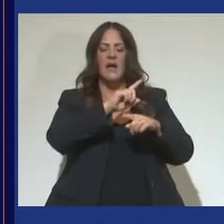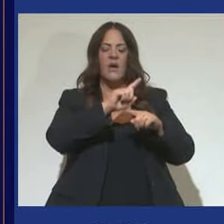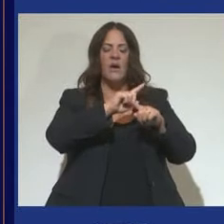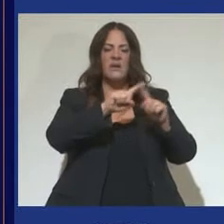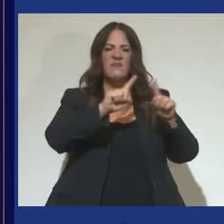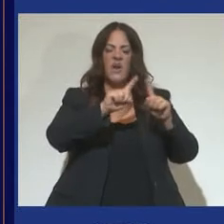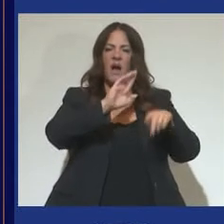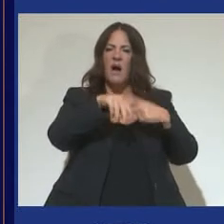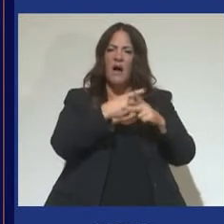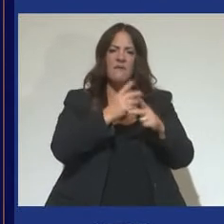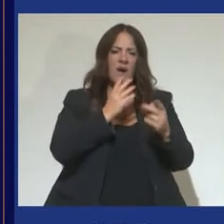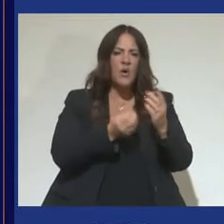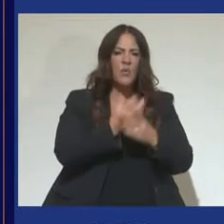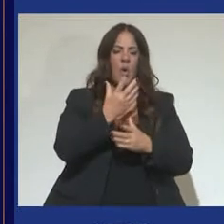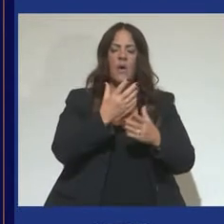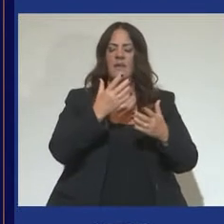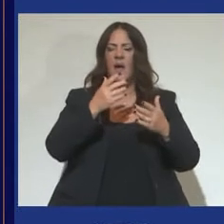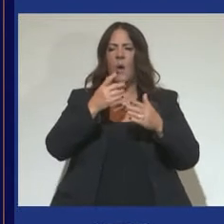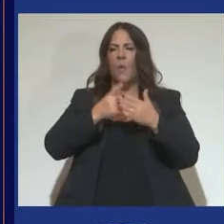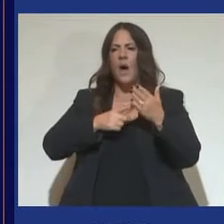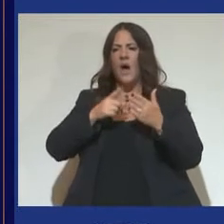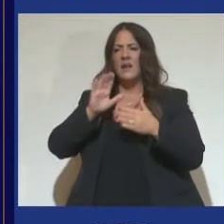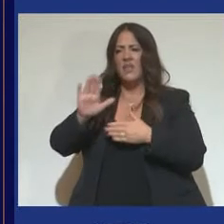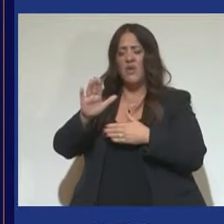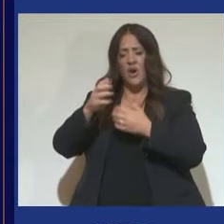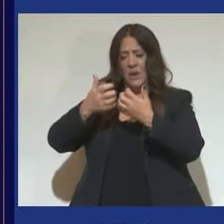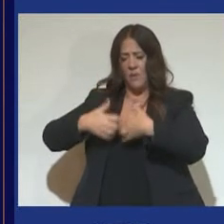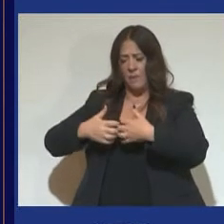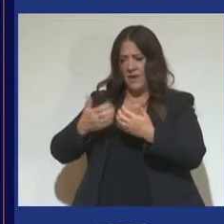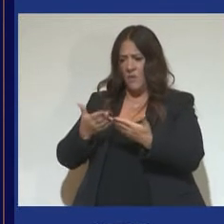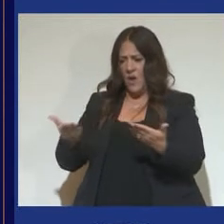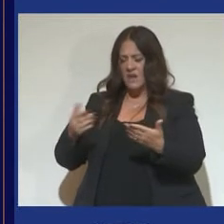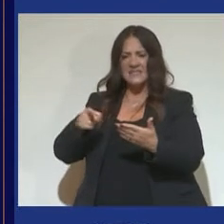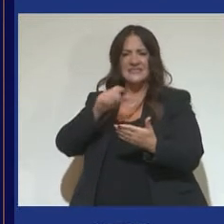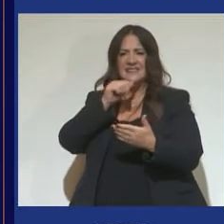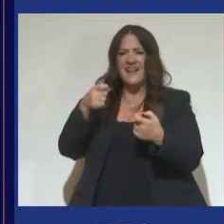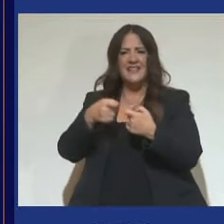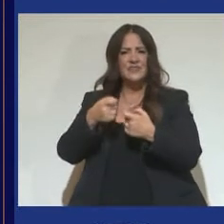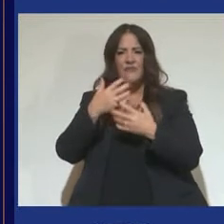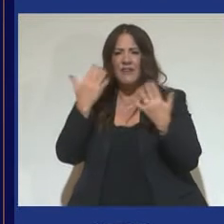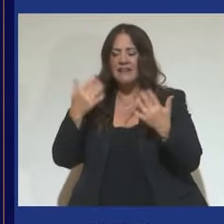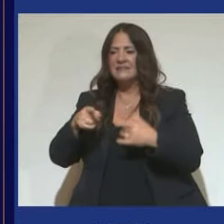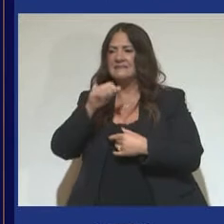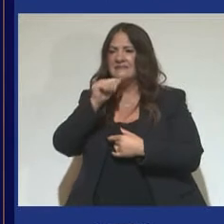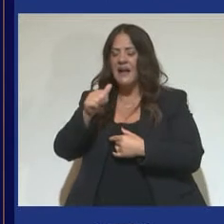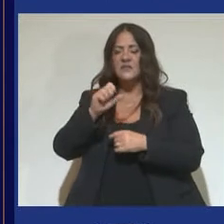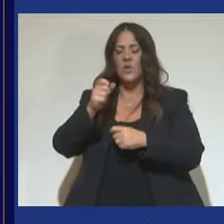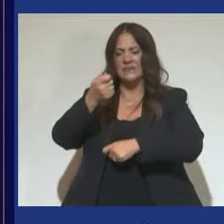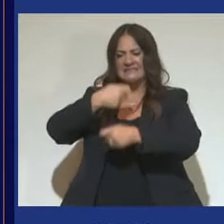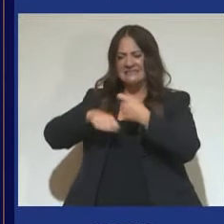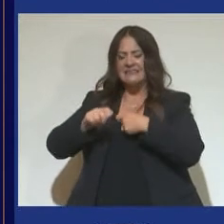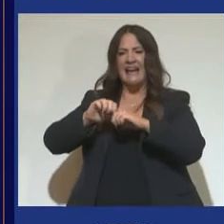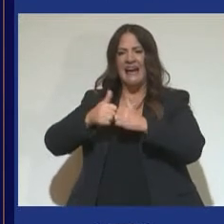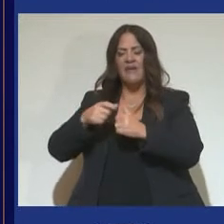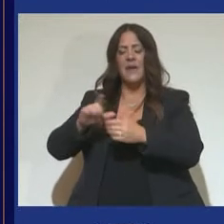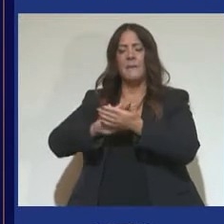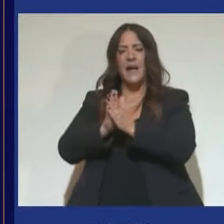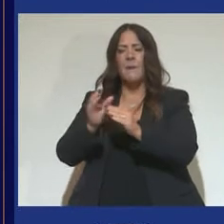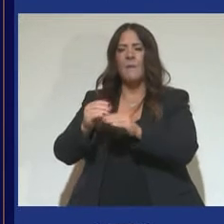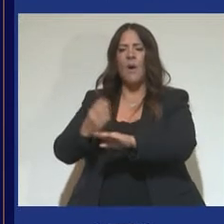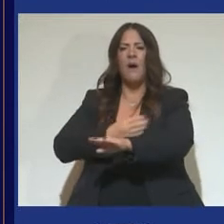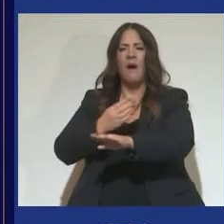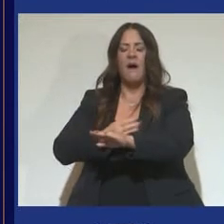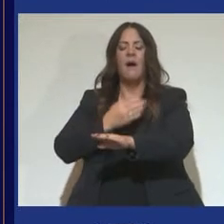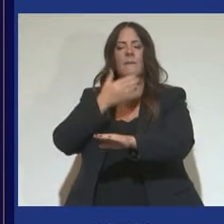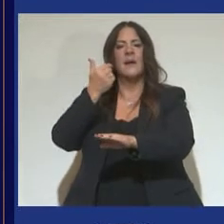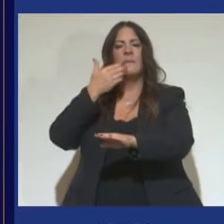economía tenemos que ser tenemos que apoyar mejor a los que tienen que cambiar sus equipos y sus maquinarias